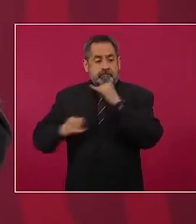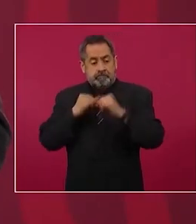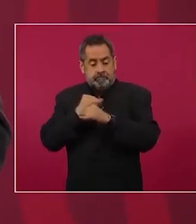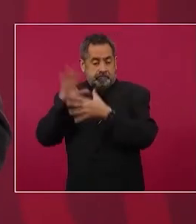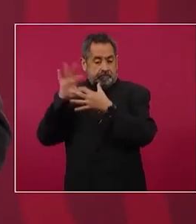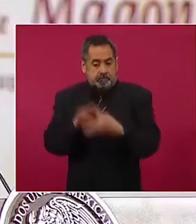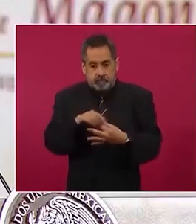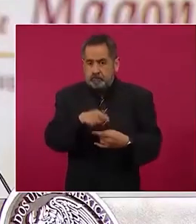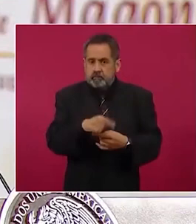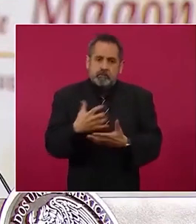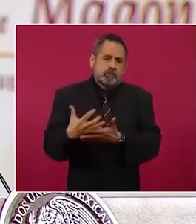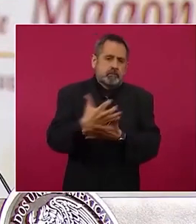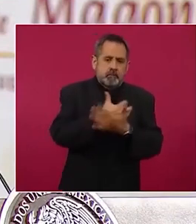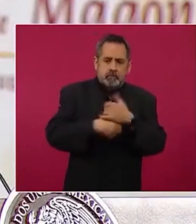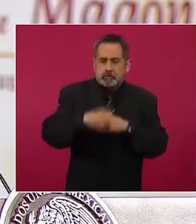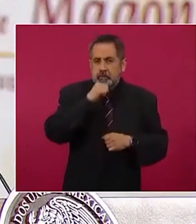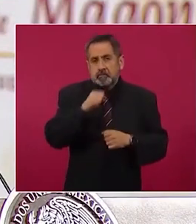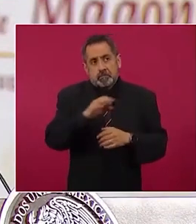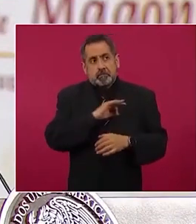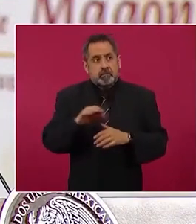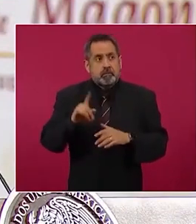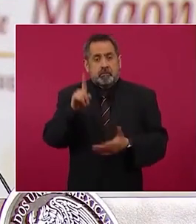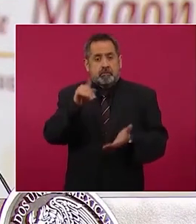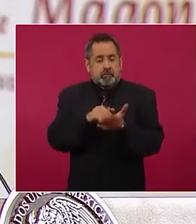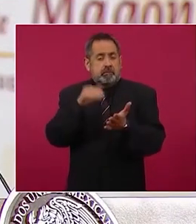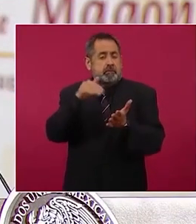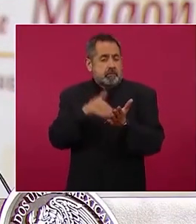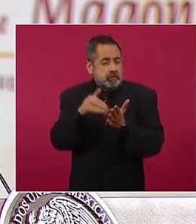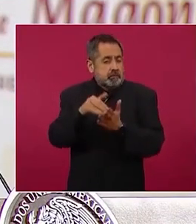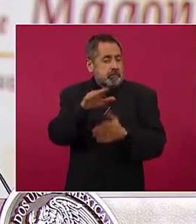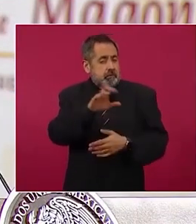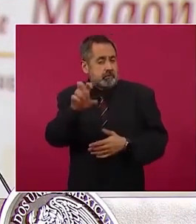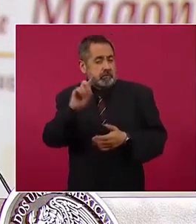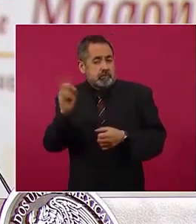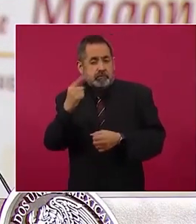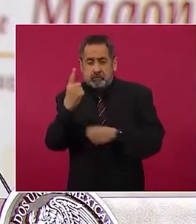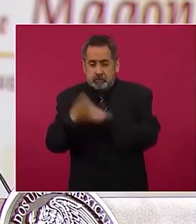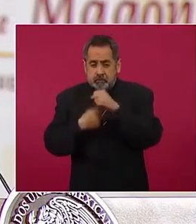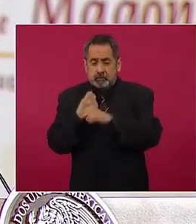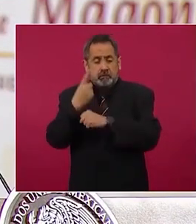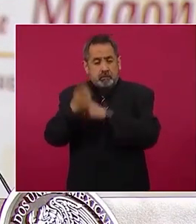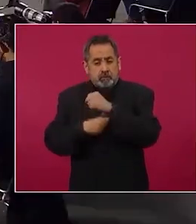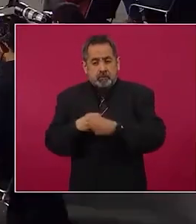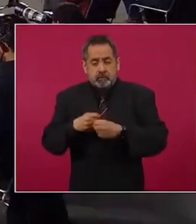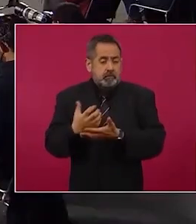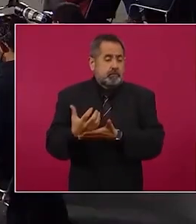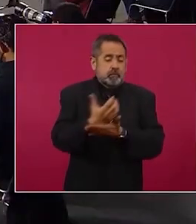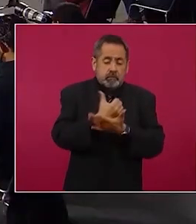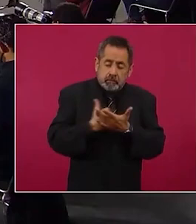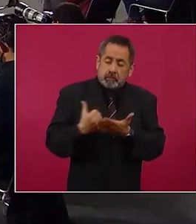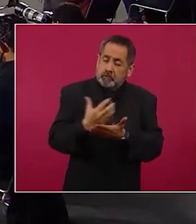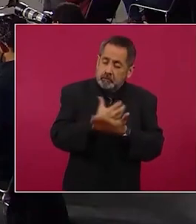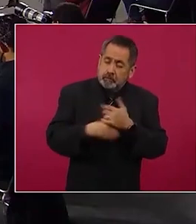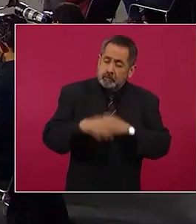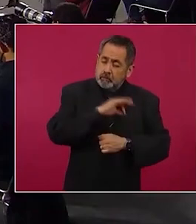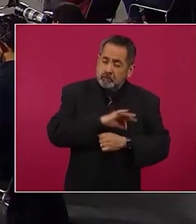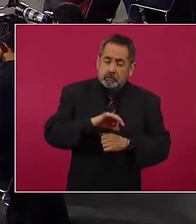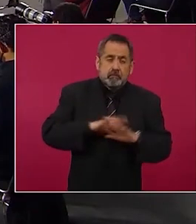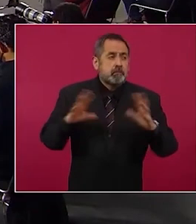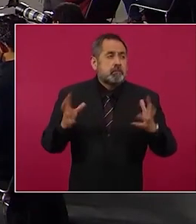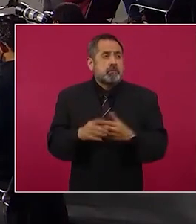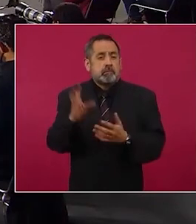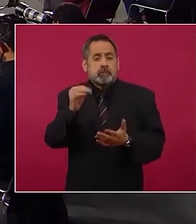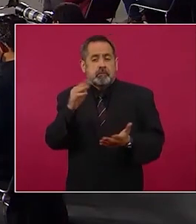representa ganancias de un poco más de 1.500 millones de dólares al año por su operación en el país. Tiene 9.000